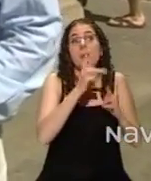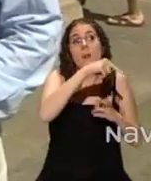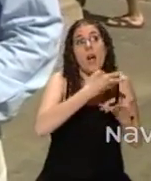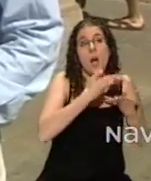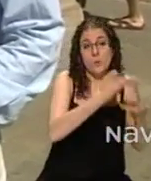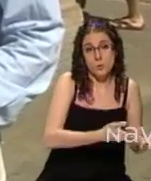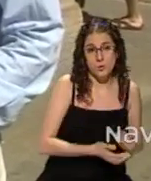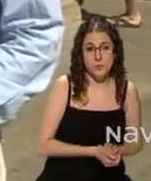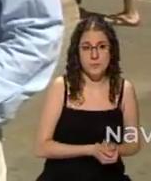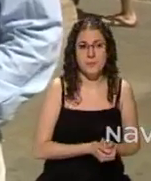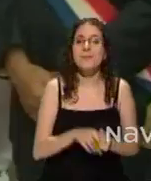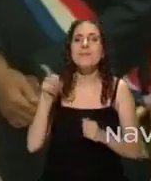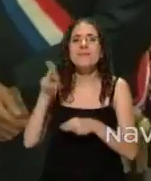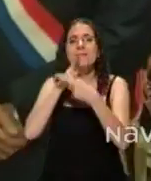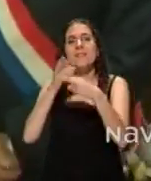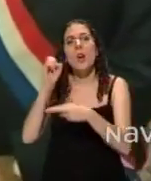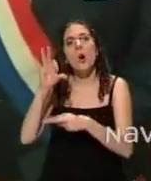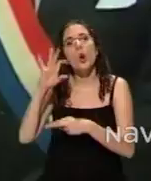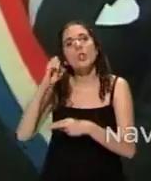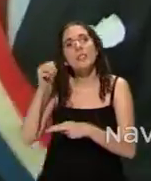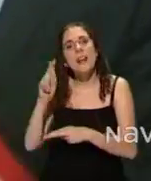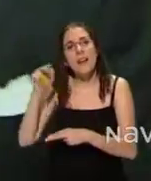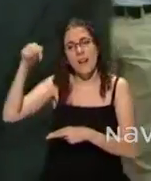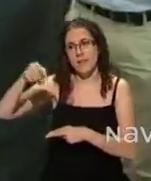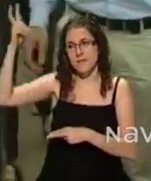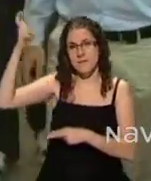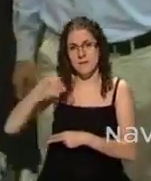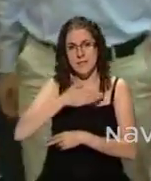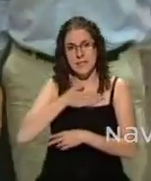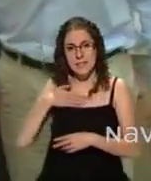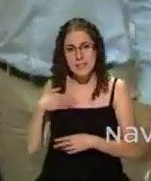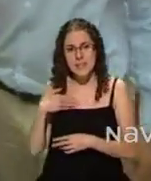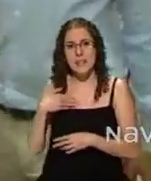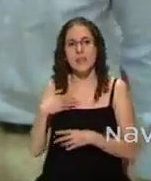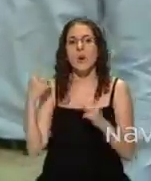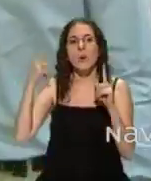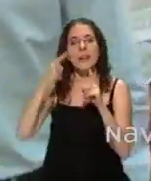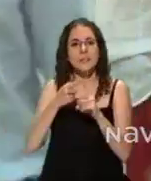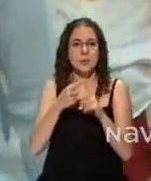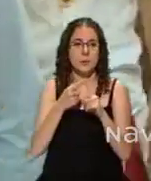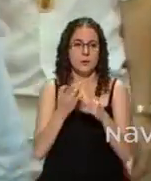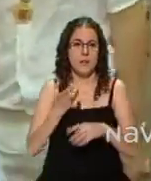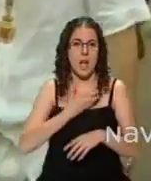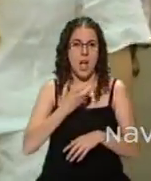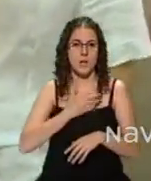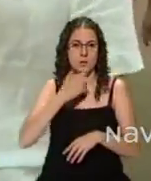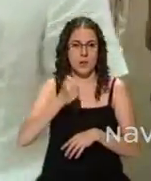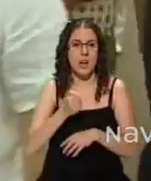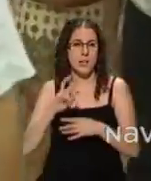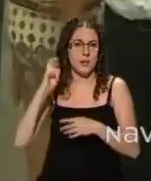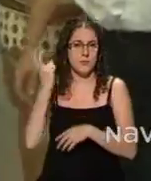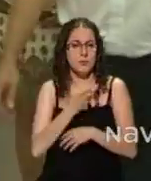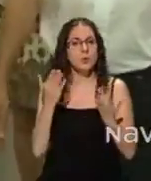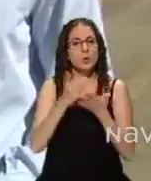Arizcuren, que también ha querido acercarse hasta Viana en este día grande para acompañar a la corporación y, bueno, a todos los vecinos de la